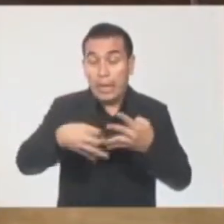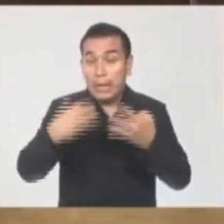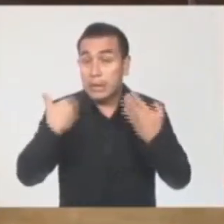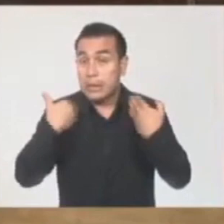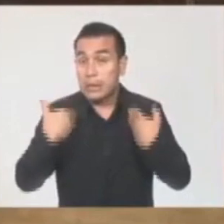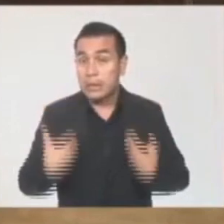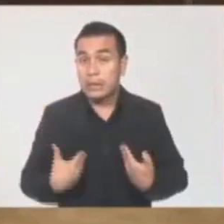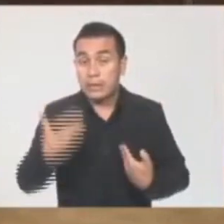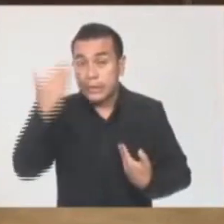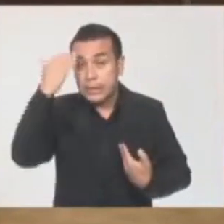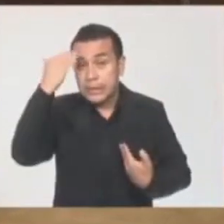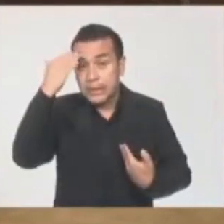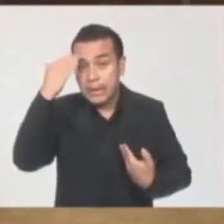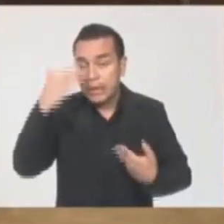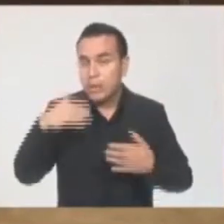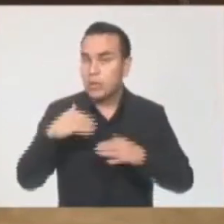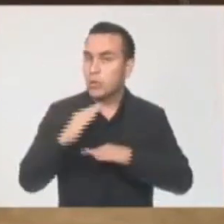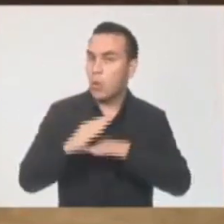aunque algunos se incomoden.